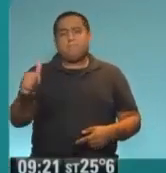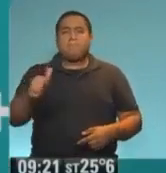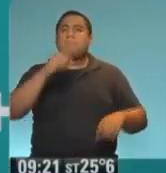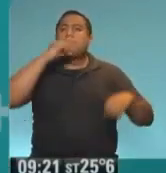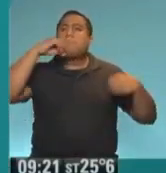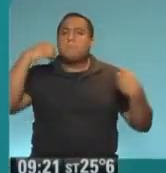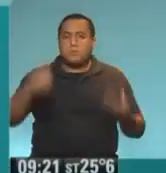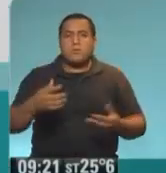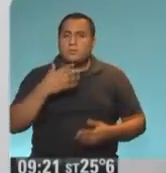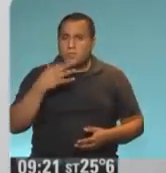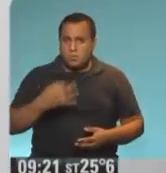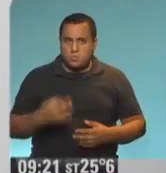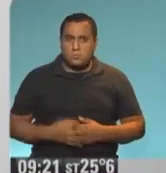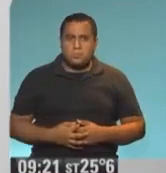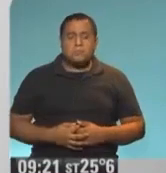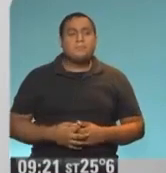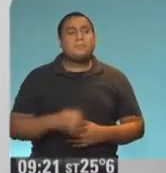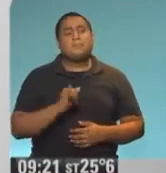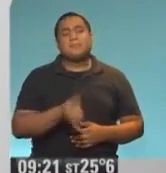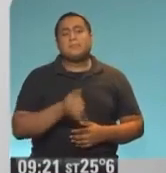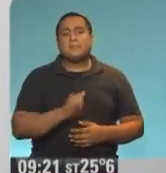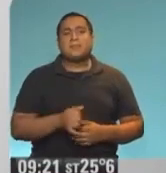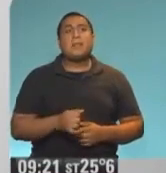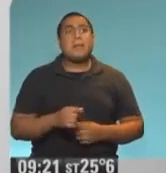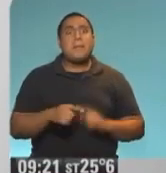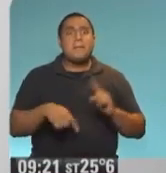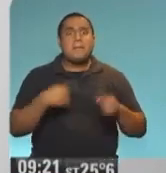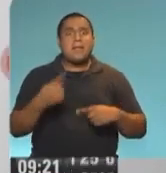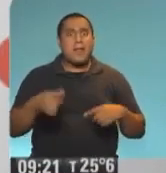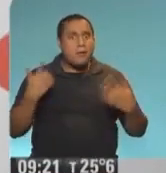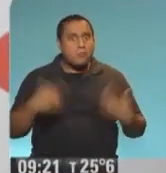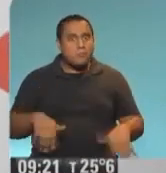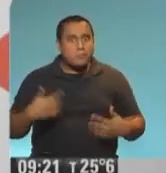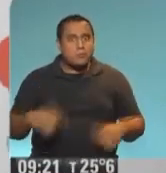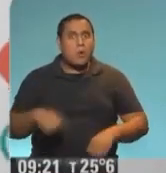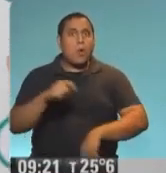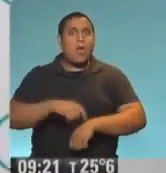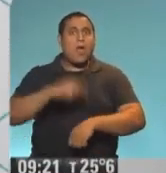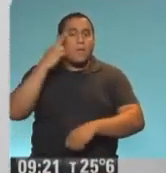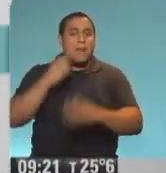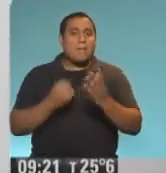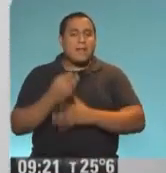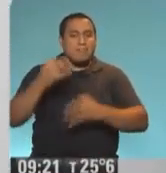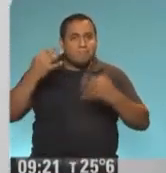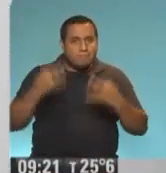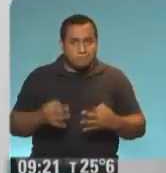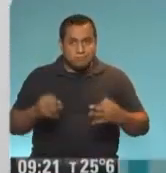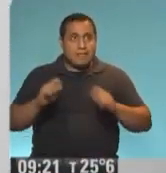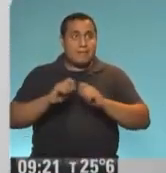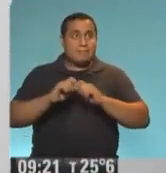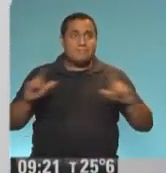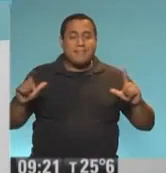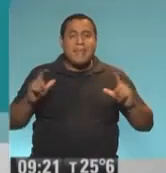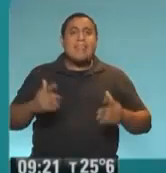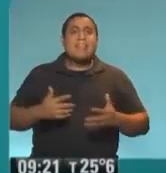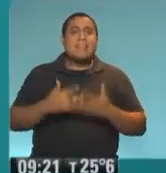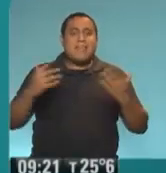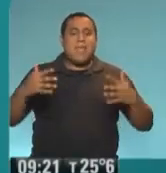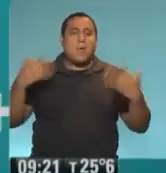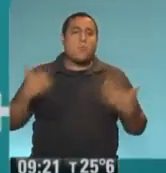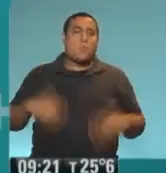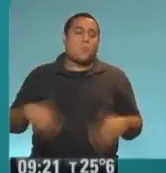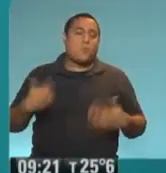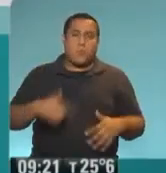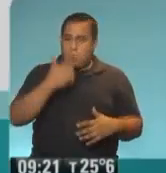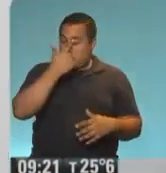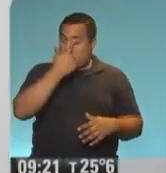mejores. Sin dudas, ministro. Mañana lo estaremos acompañando entonces a las 9 de la mañana en punto, en ese día histórico con la vacunación,